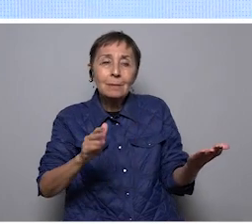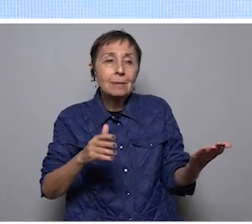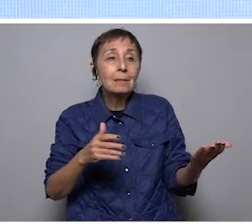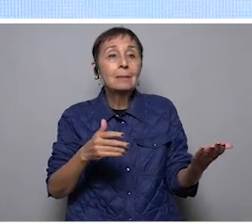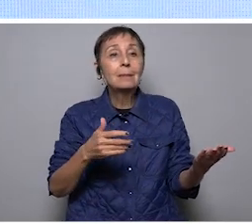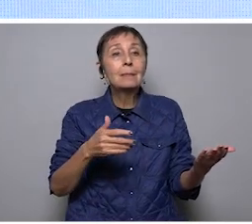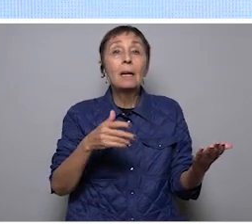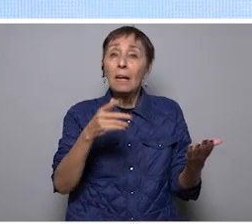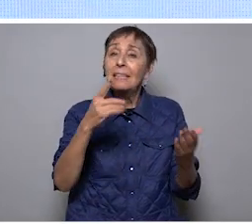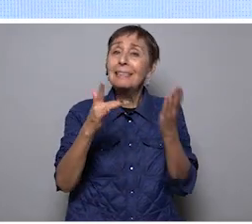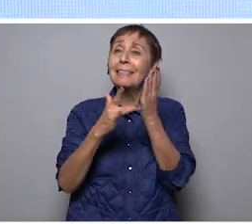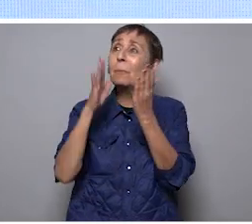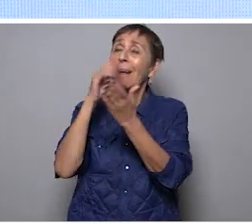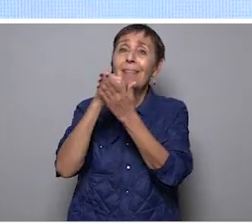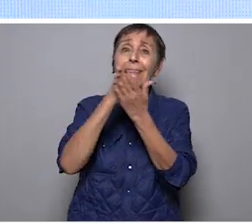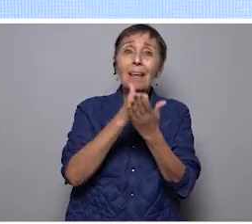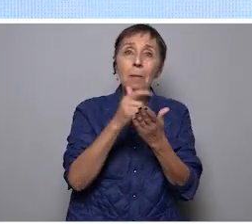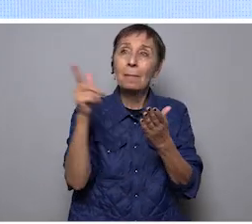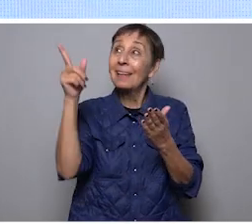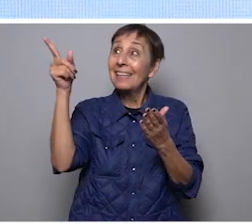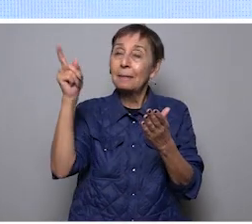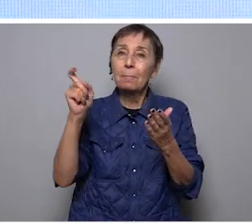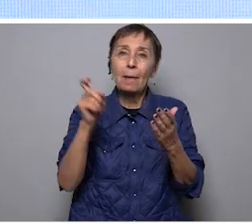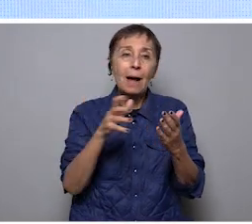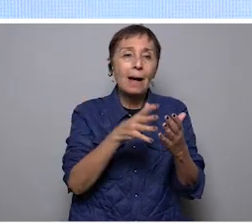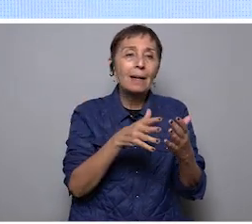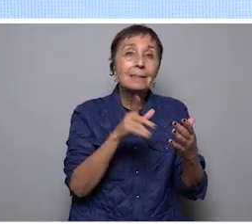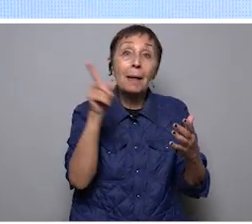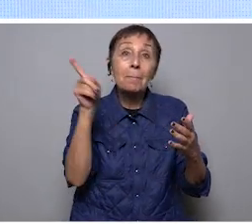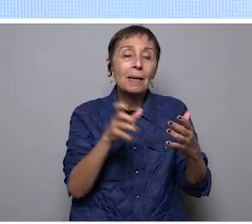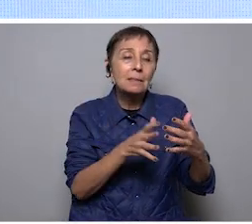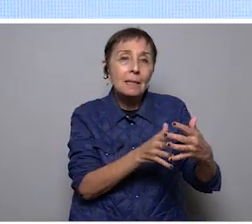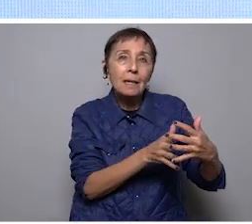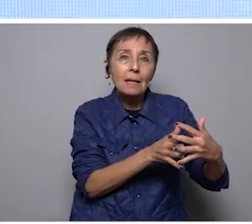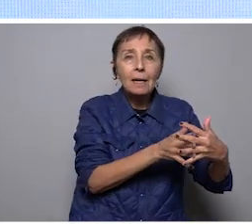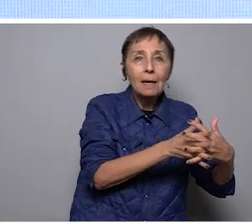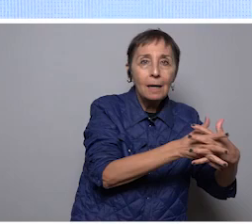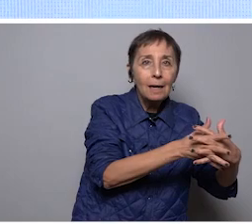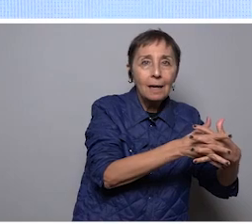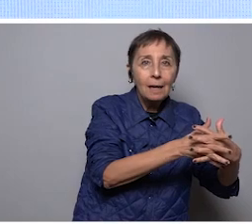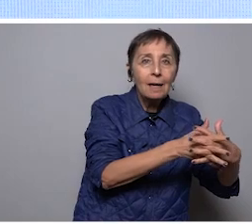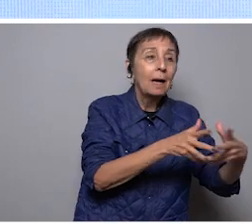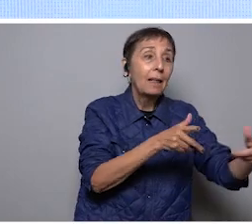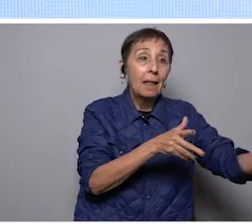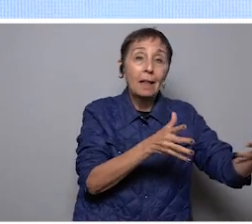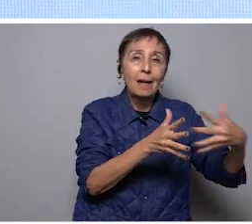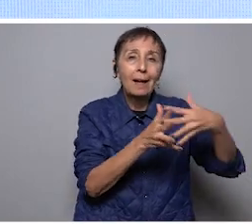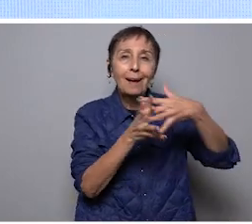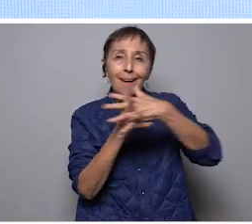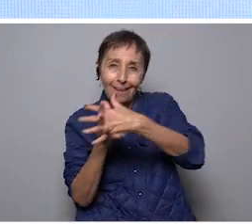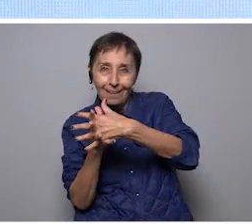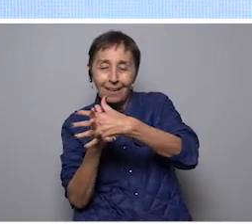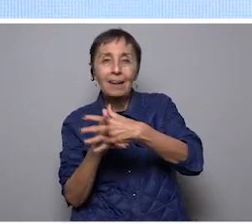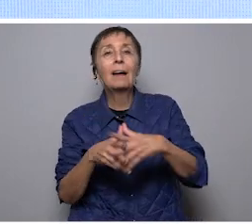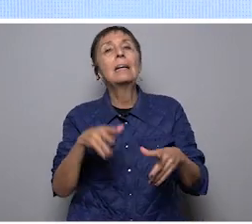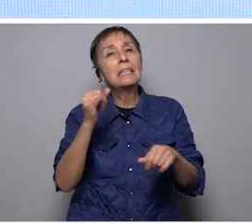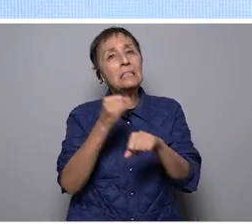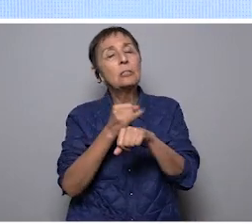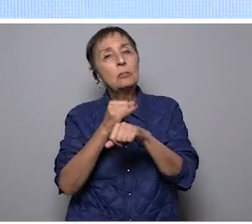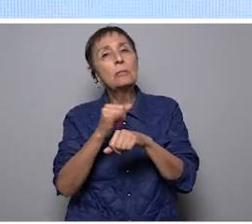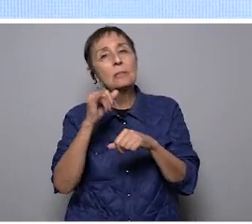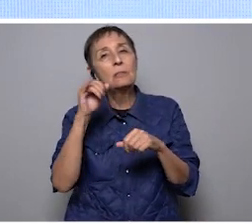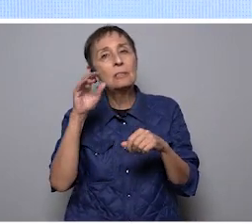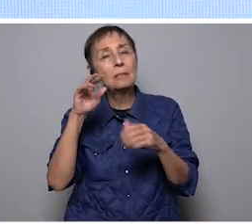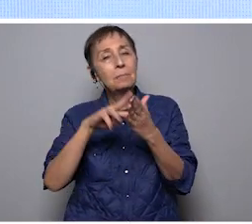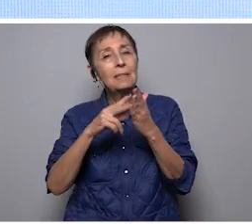tecnología trabajemos procesos educativos nosotros como instituciones también un proceso de comprensión de cómo la